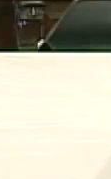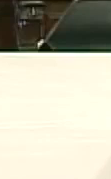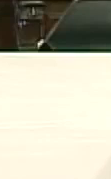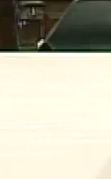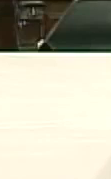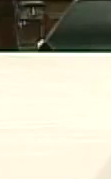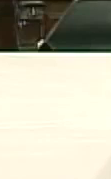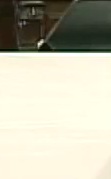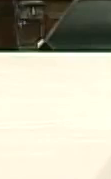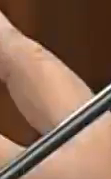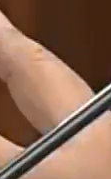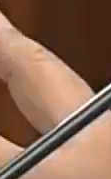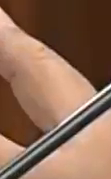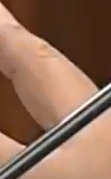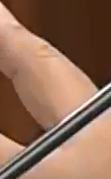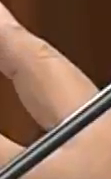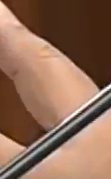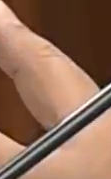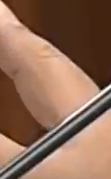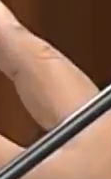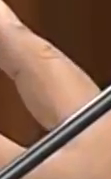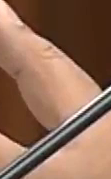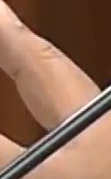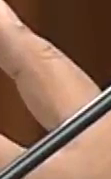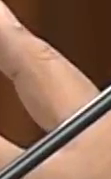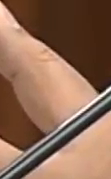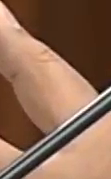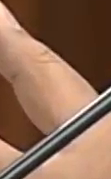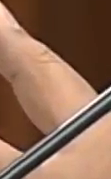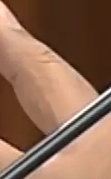Marca comuna, hecha en comuna.